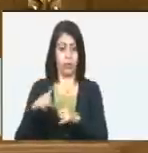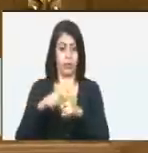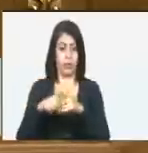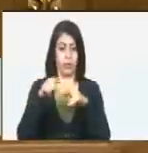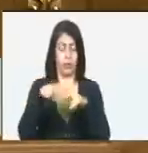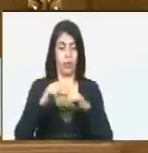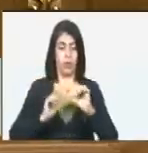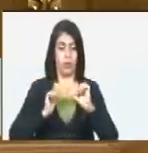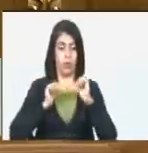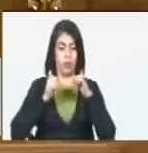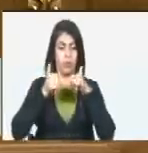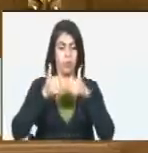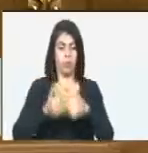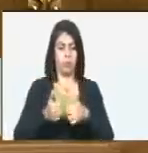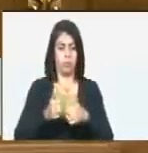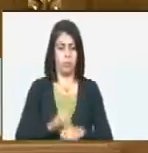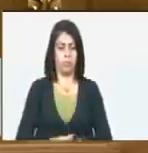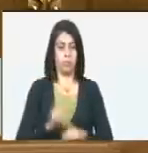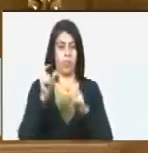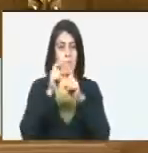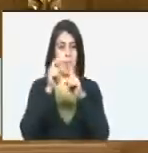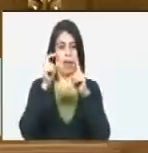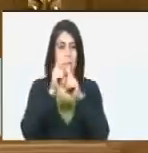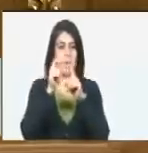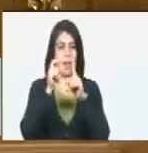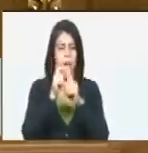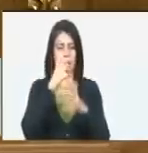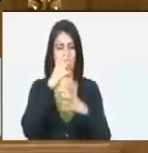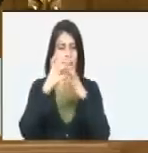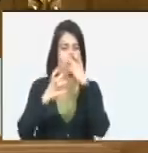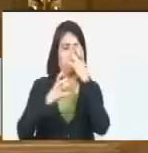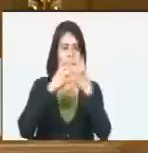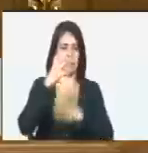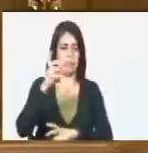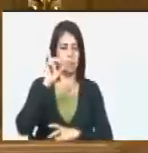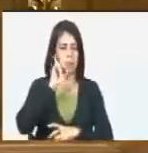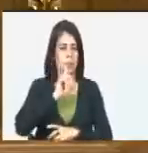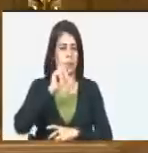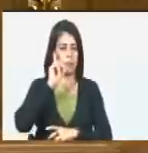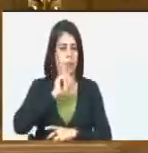Comenzaron con aquella consigna infame, mentirosa,